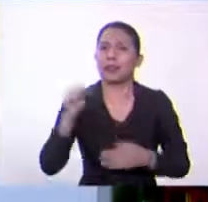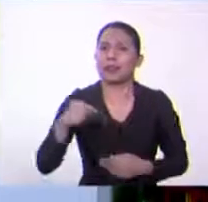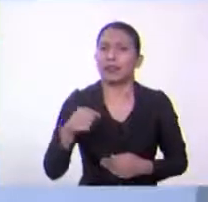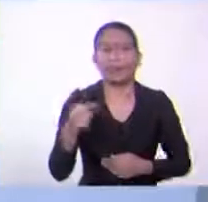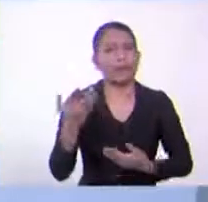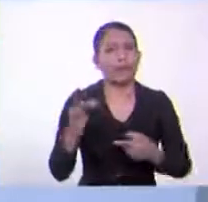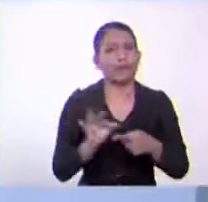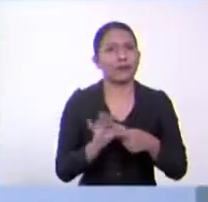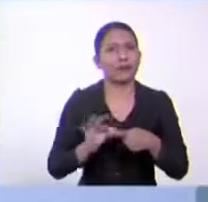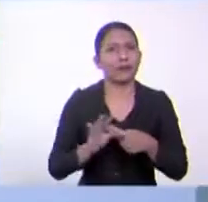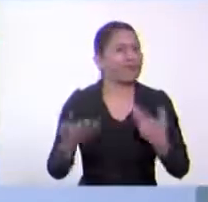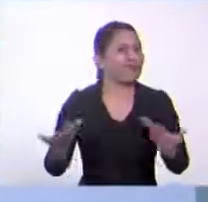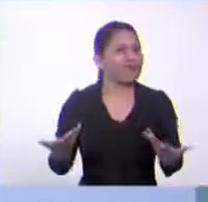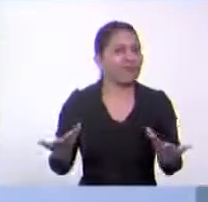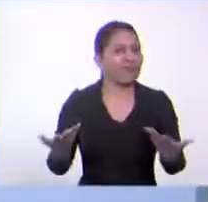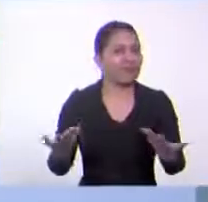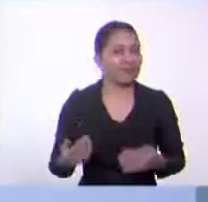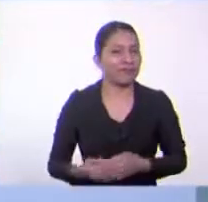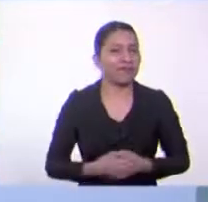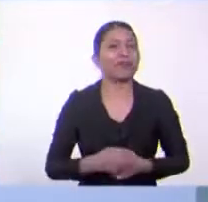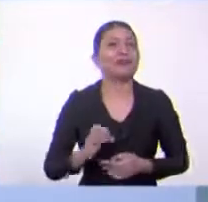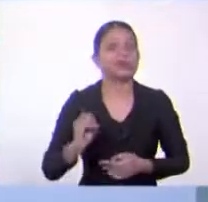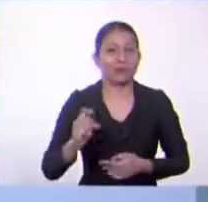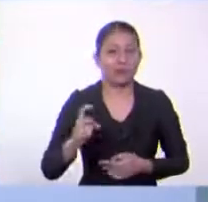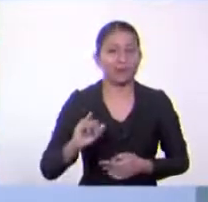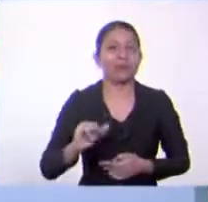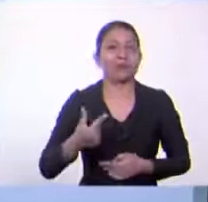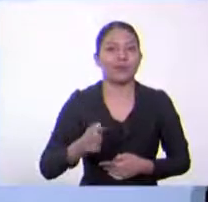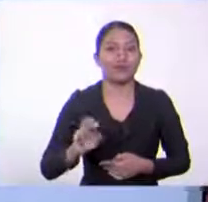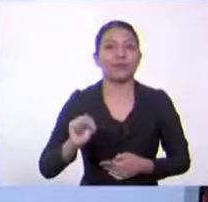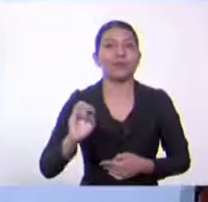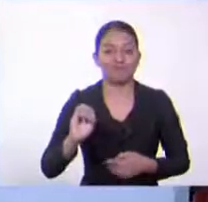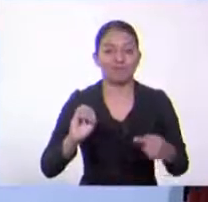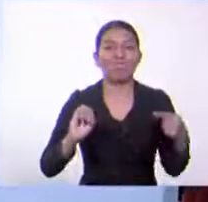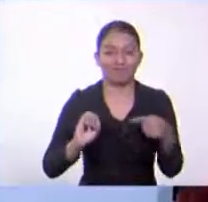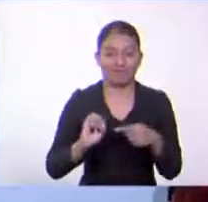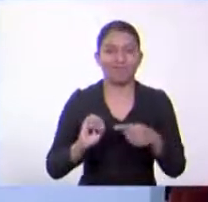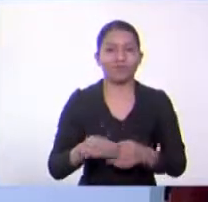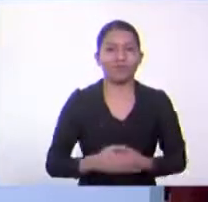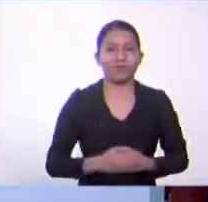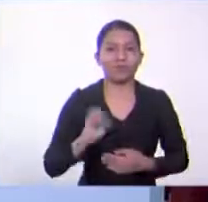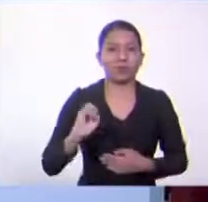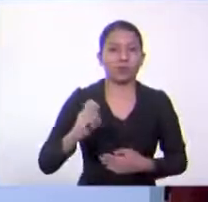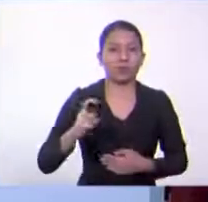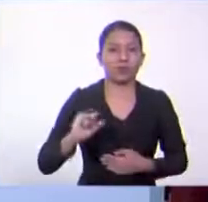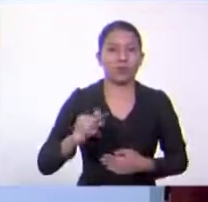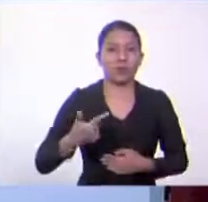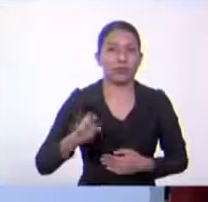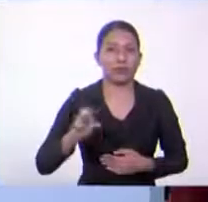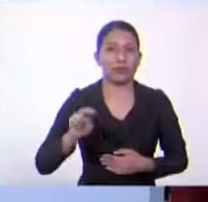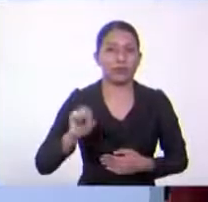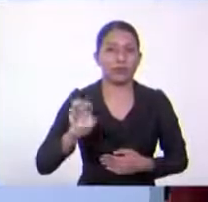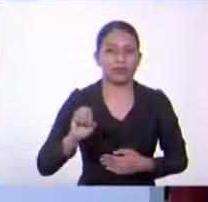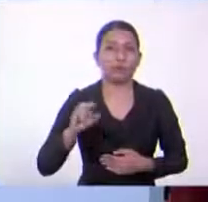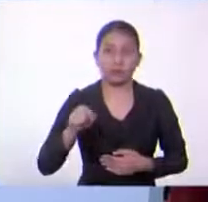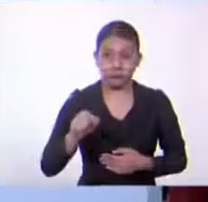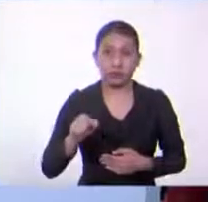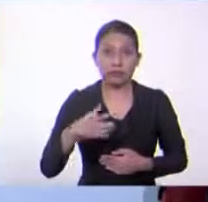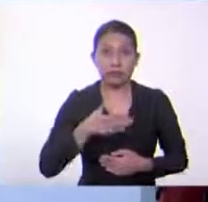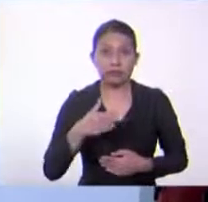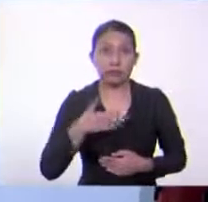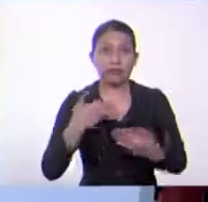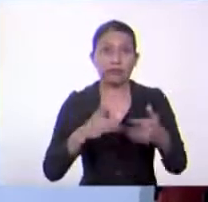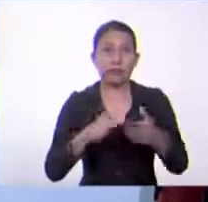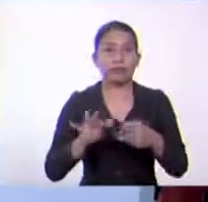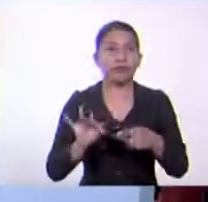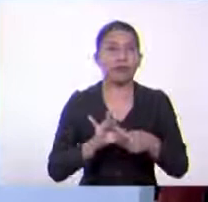de funciones. El oxígeno, correcto. El oxígeno es el que interviene ya en estas funciones,